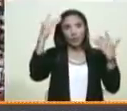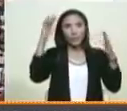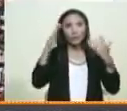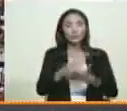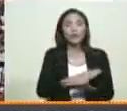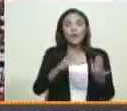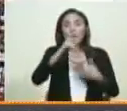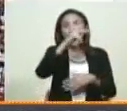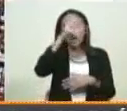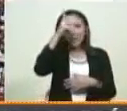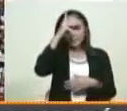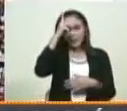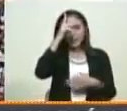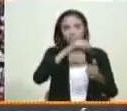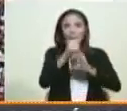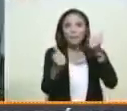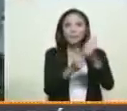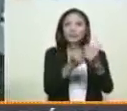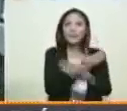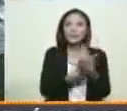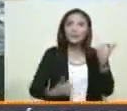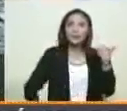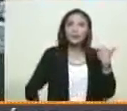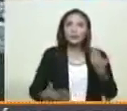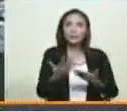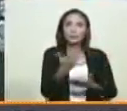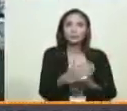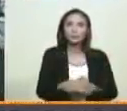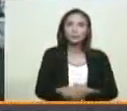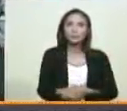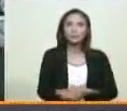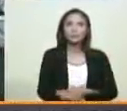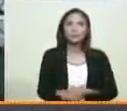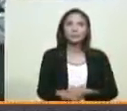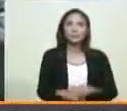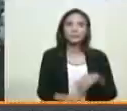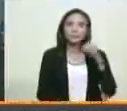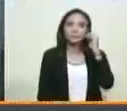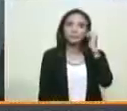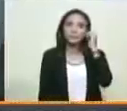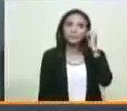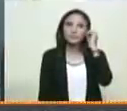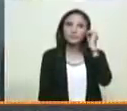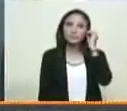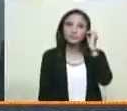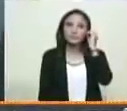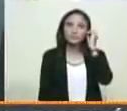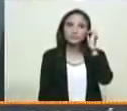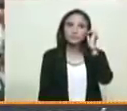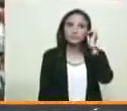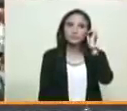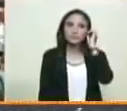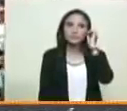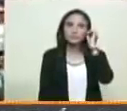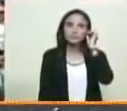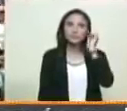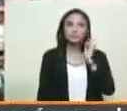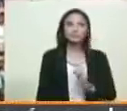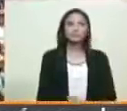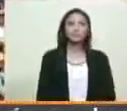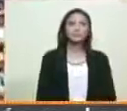vicepresidente ejecutivo de la República. Salam aleikum. Aleikum salam.